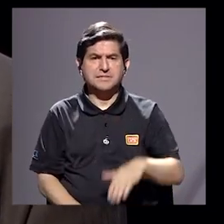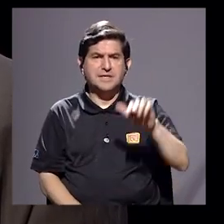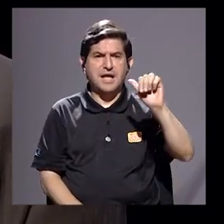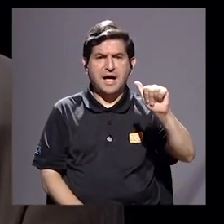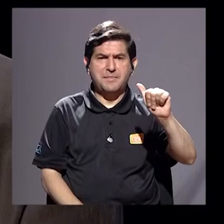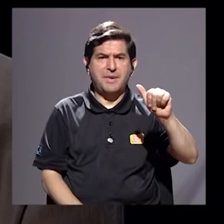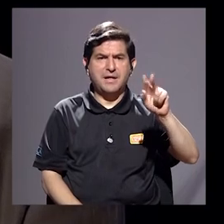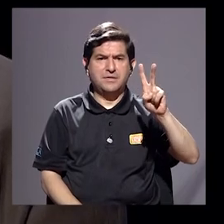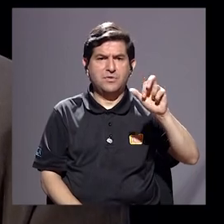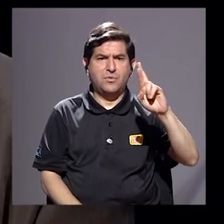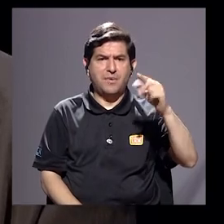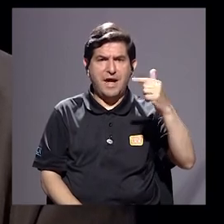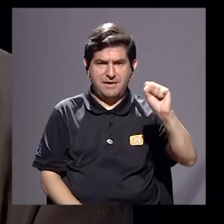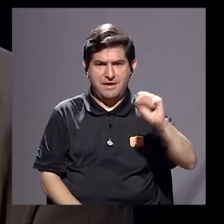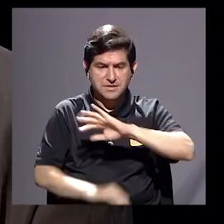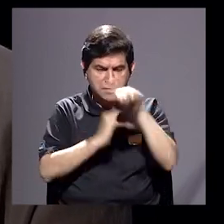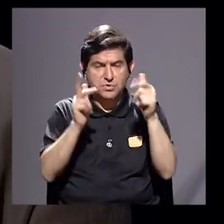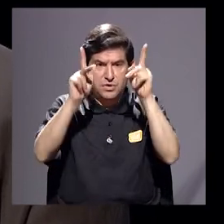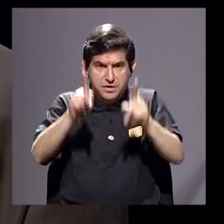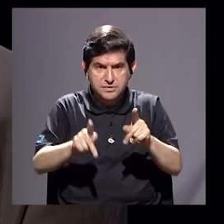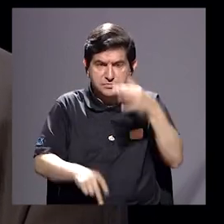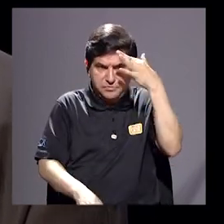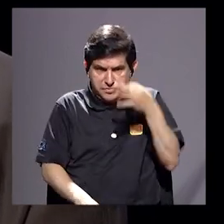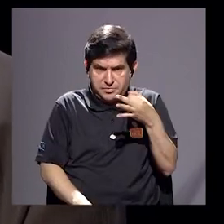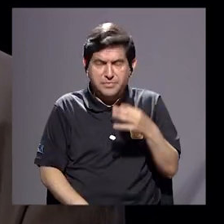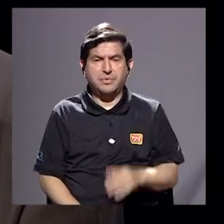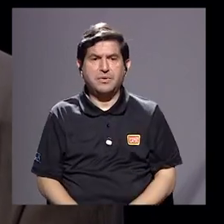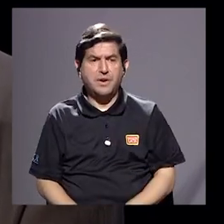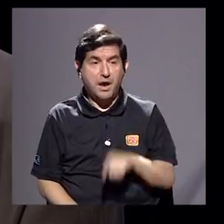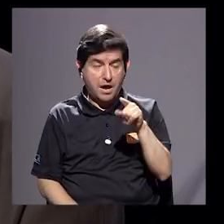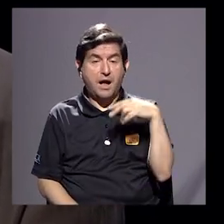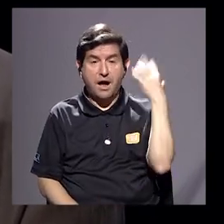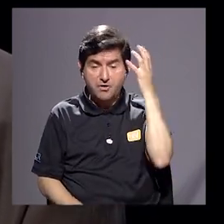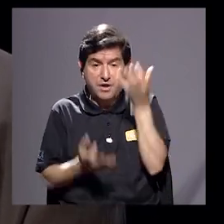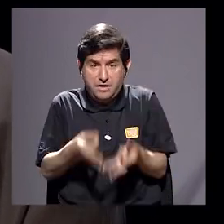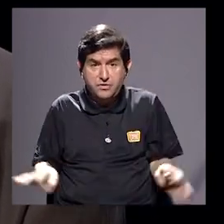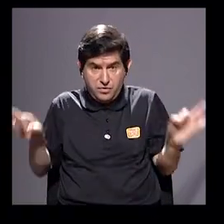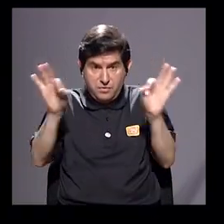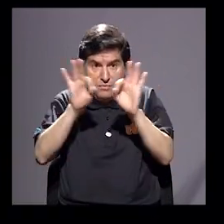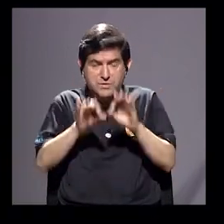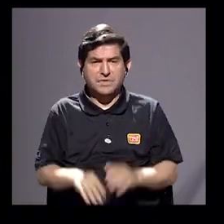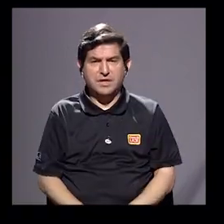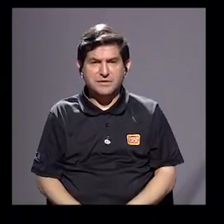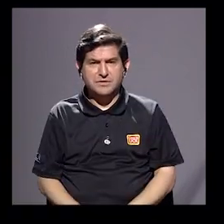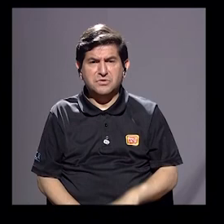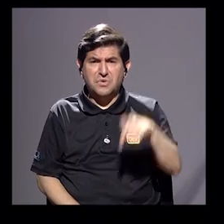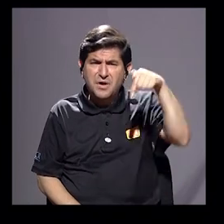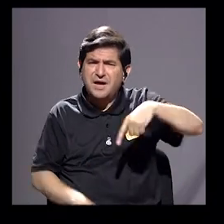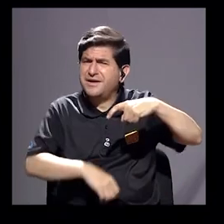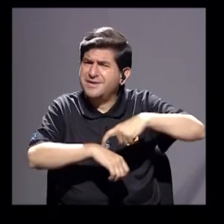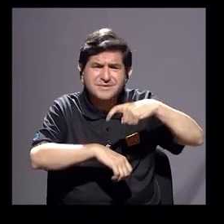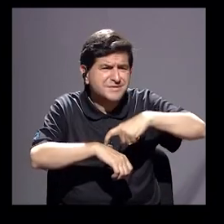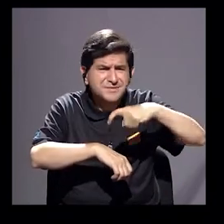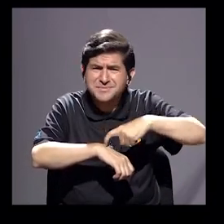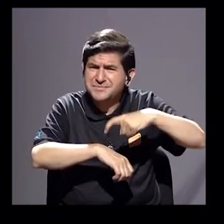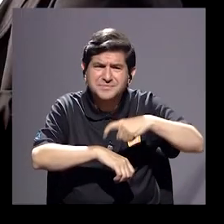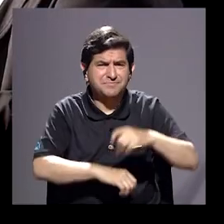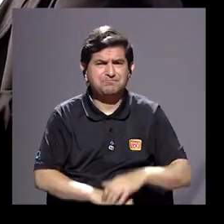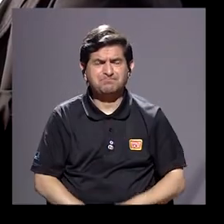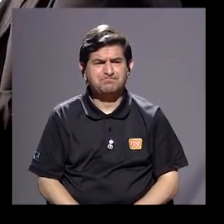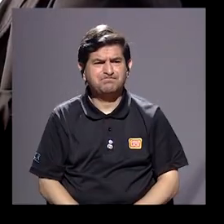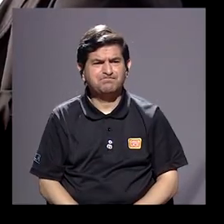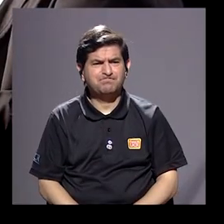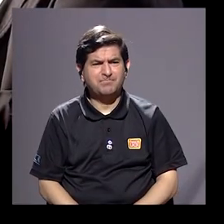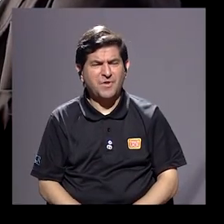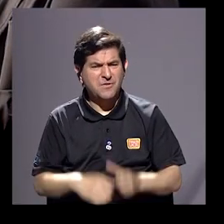ver una voz que tomó industria en este país cuando la radio tenía un papel fundamental y eso sí está un poquito más y hoy día hoy día vamos a ver